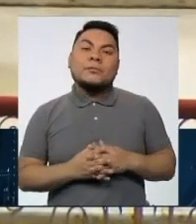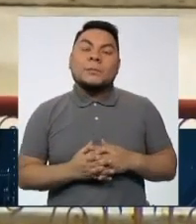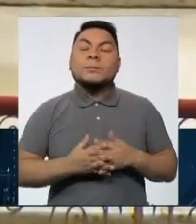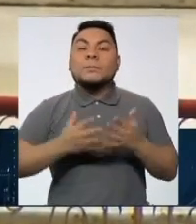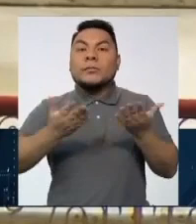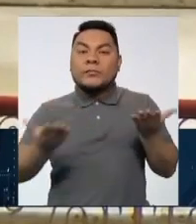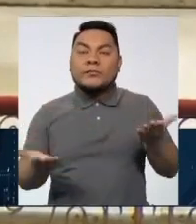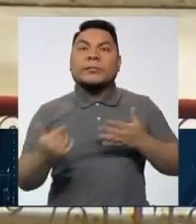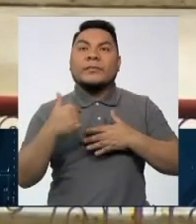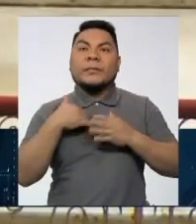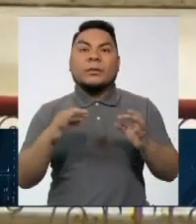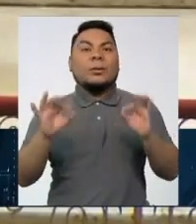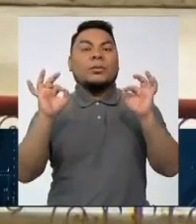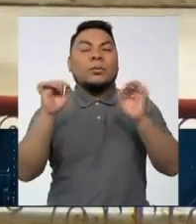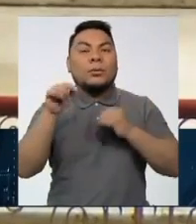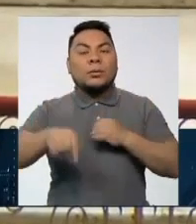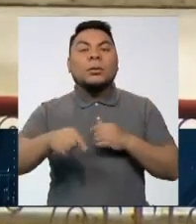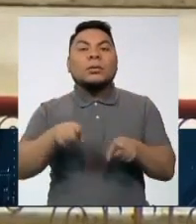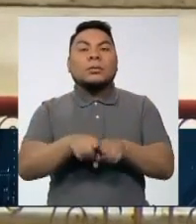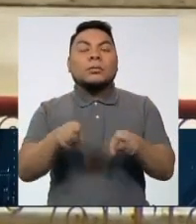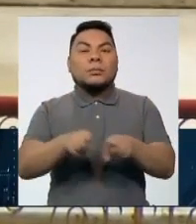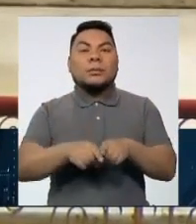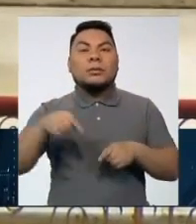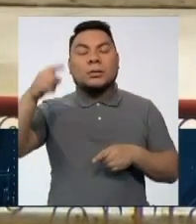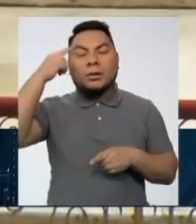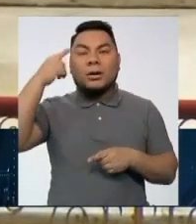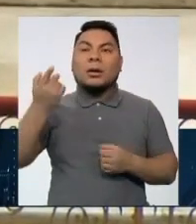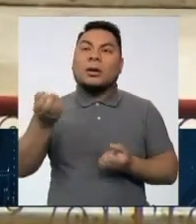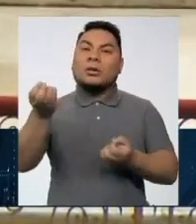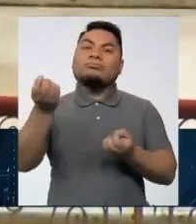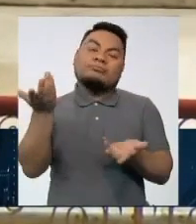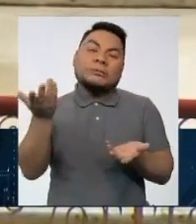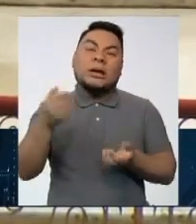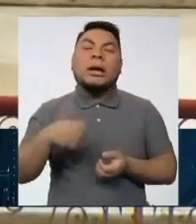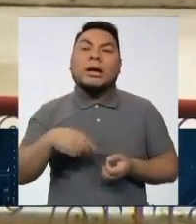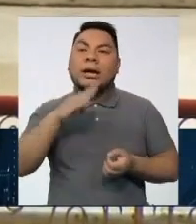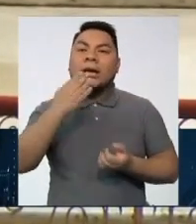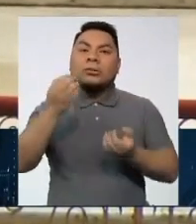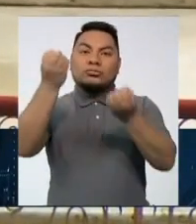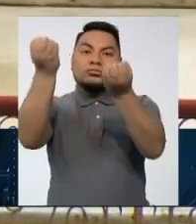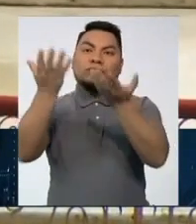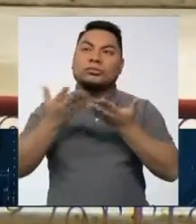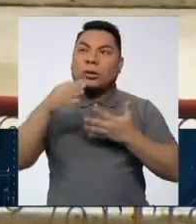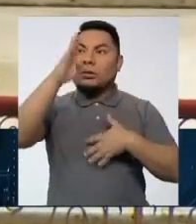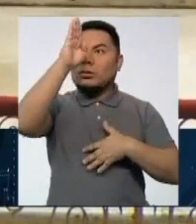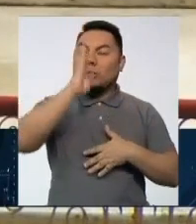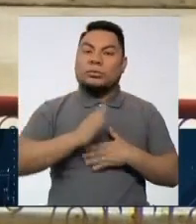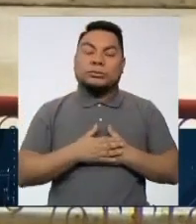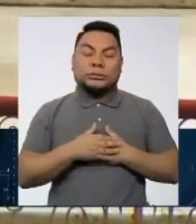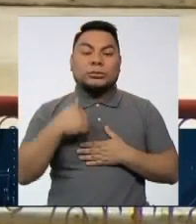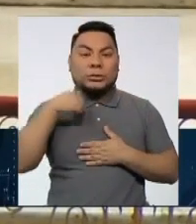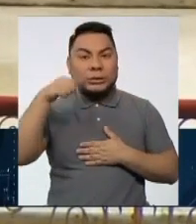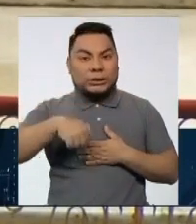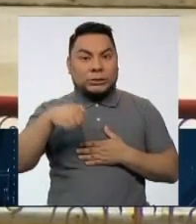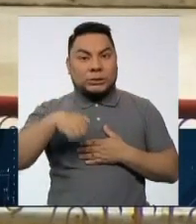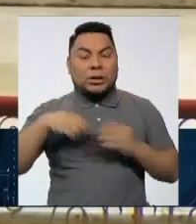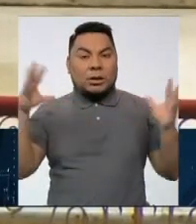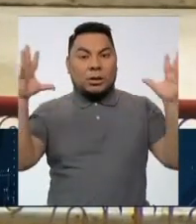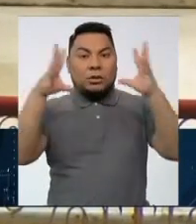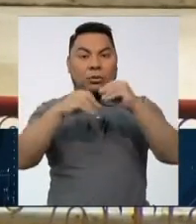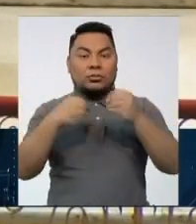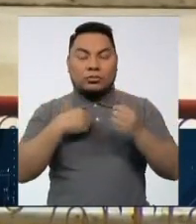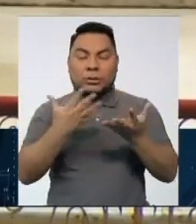signo coincidente de la providencia de Dios, esta noche deseo reafirmar